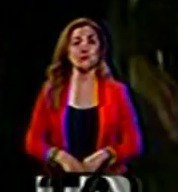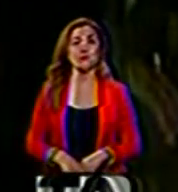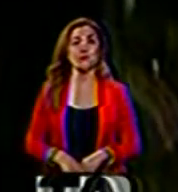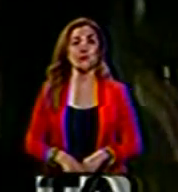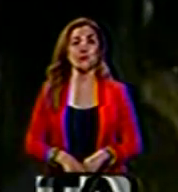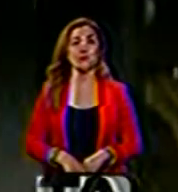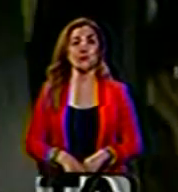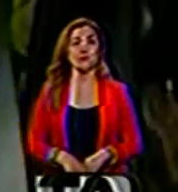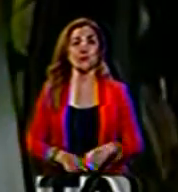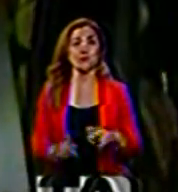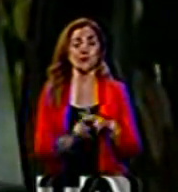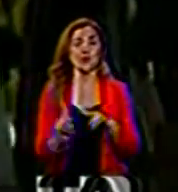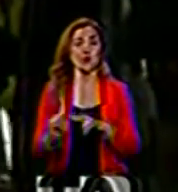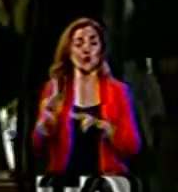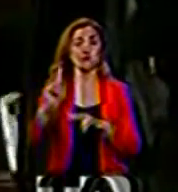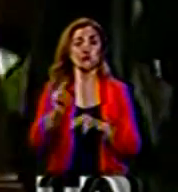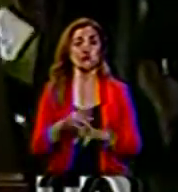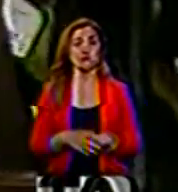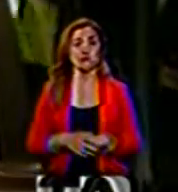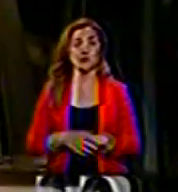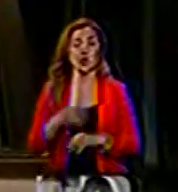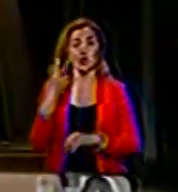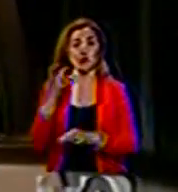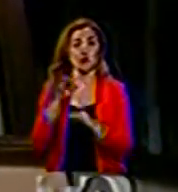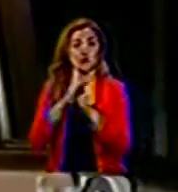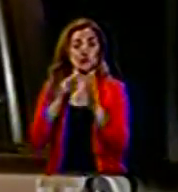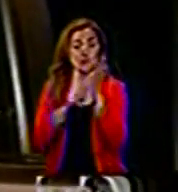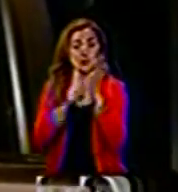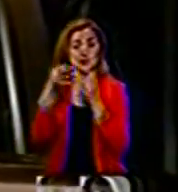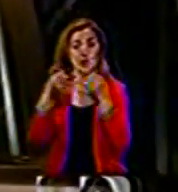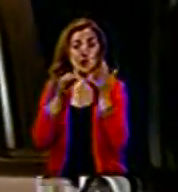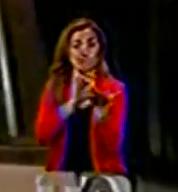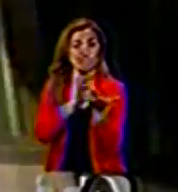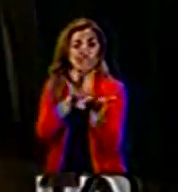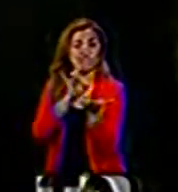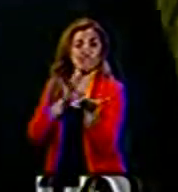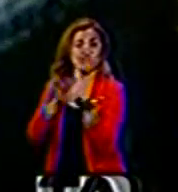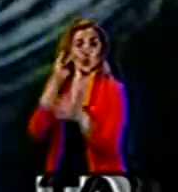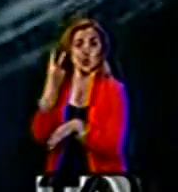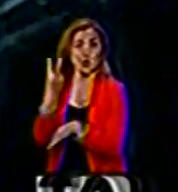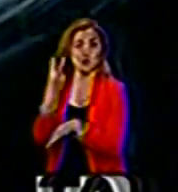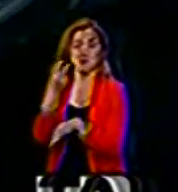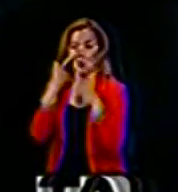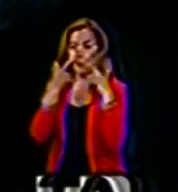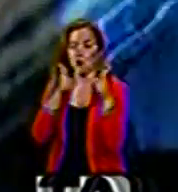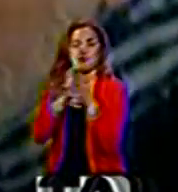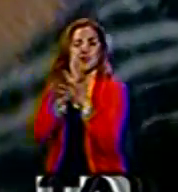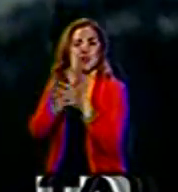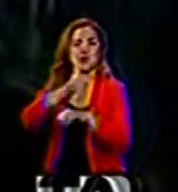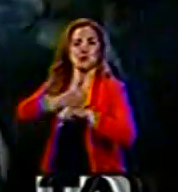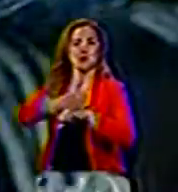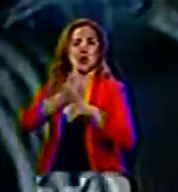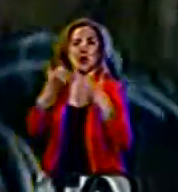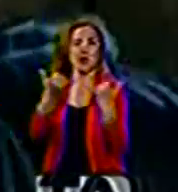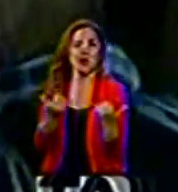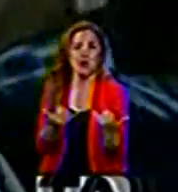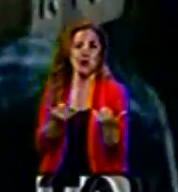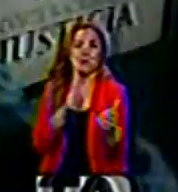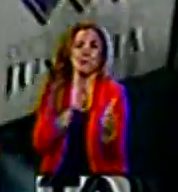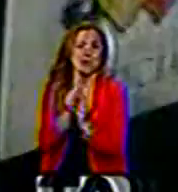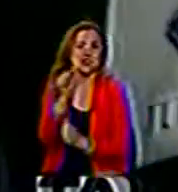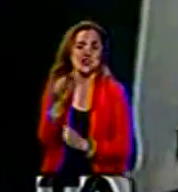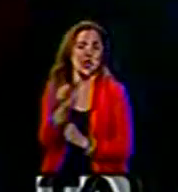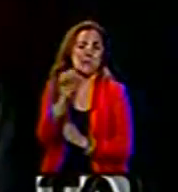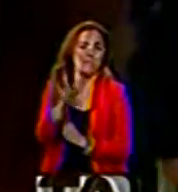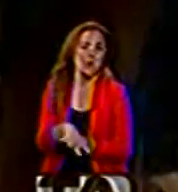Una fuga que terminó con la salida de 2 altas funcionarias del Ministerio de Justicia, pero que dejó otras autoridades que hoy, más de